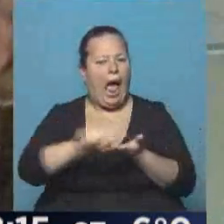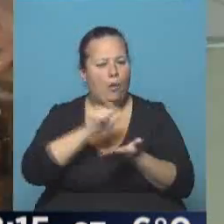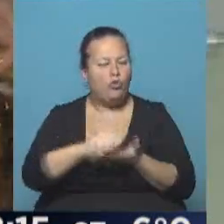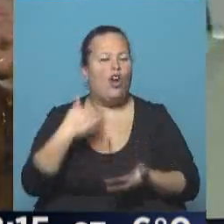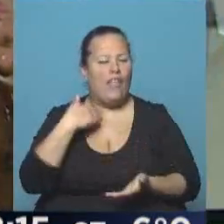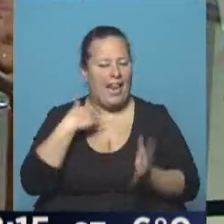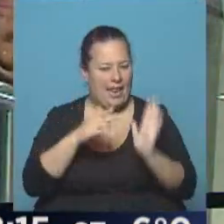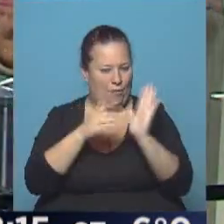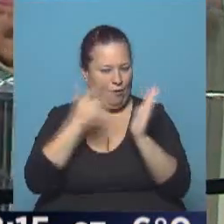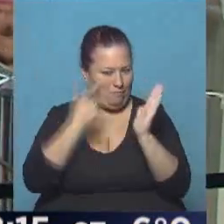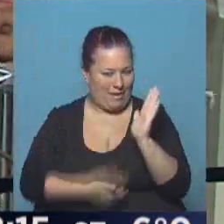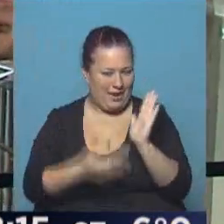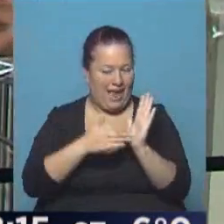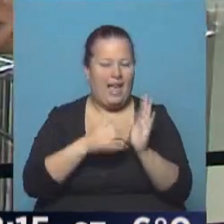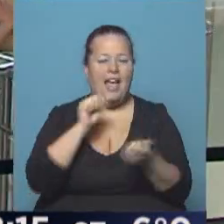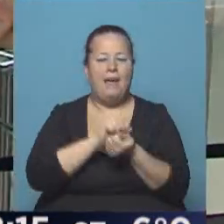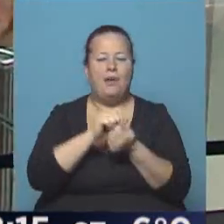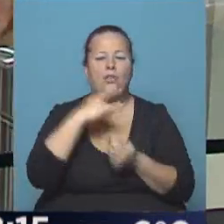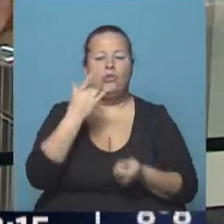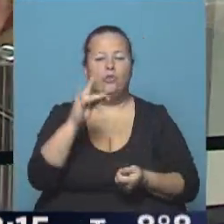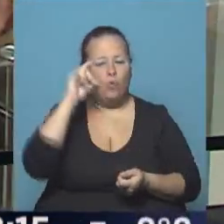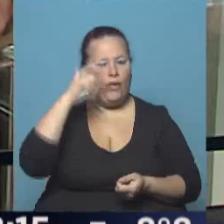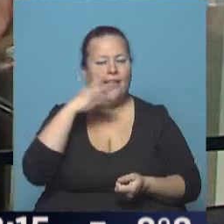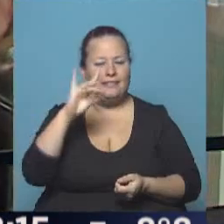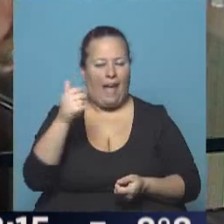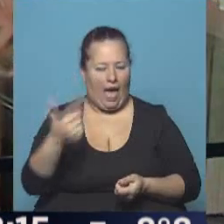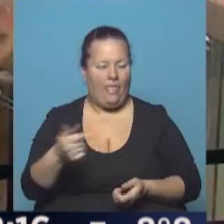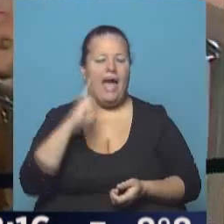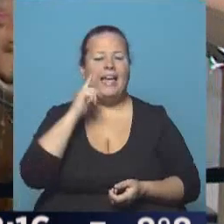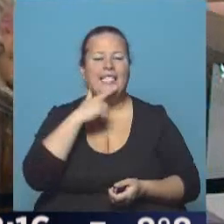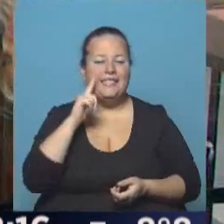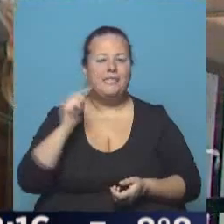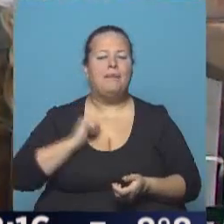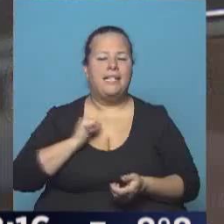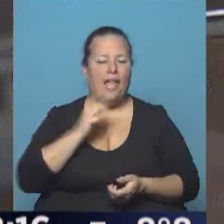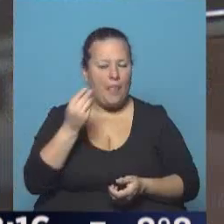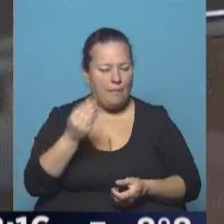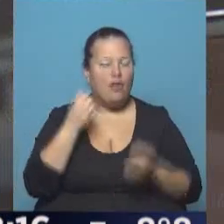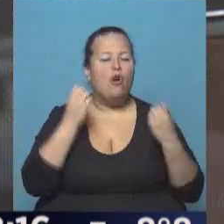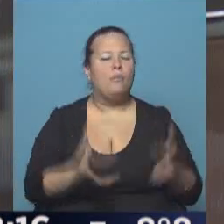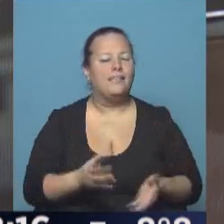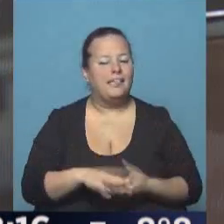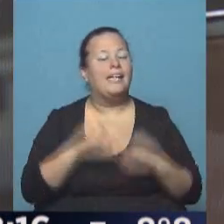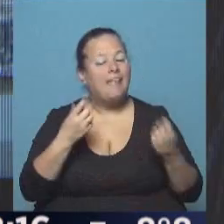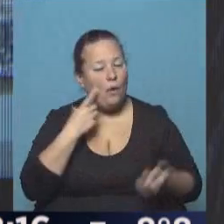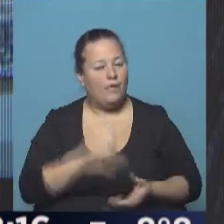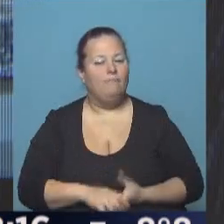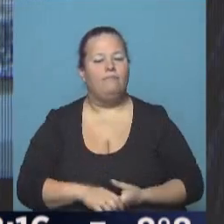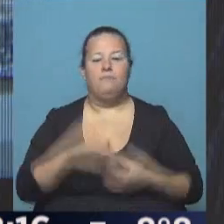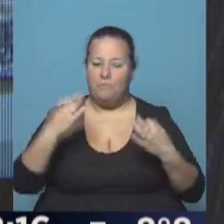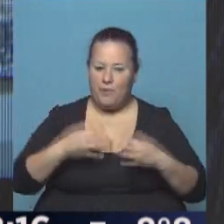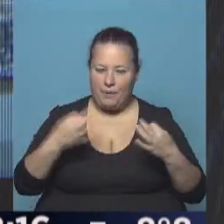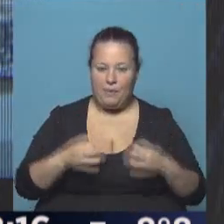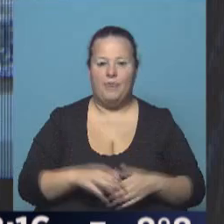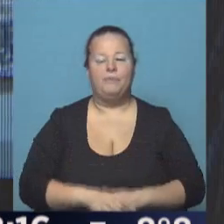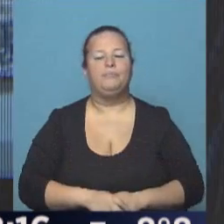este libro que tengo en mis manos, de Editorial Sudestada, ISIS, el ejército del terror. ¿Cómo estás, Leandro? ¿Qué tal? ¿Cómo vas? Buen día. Bien, bien,